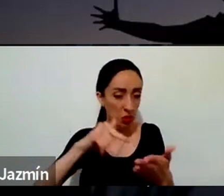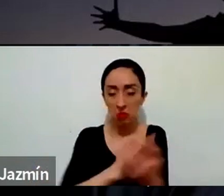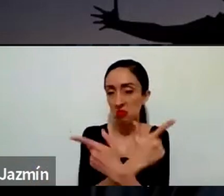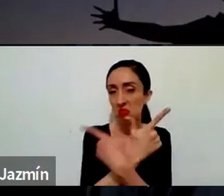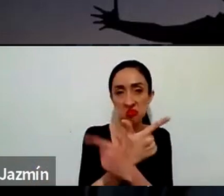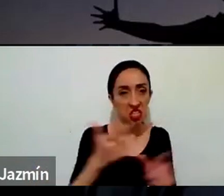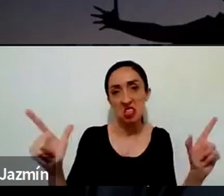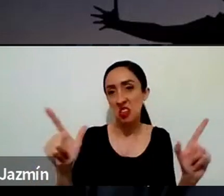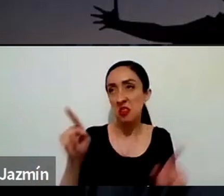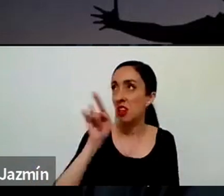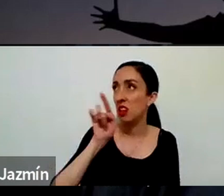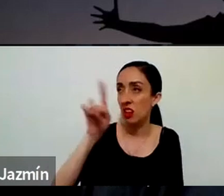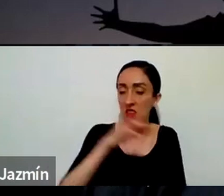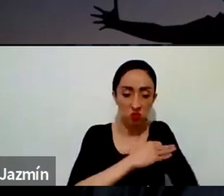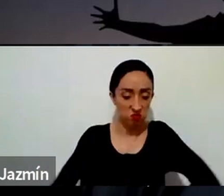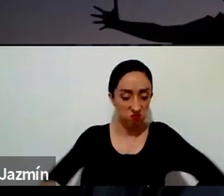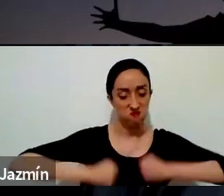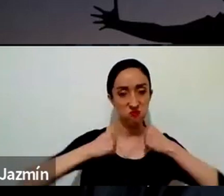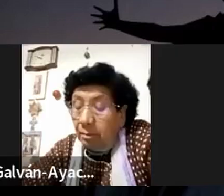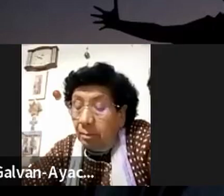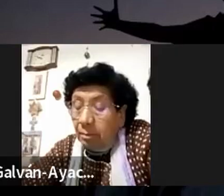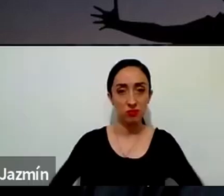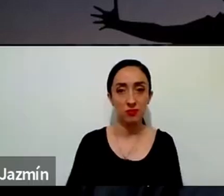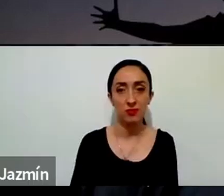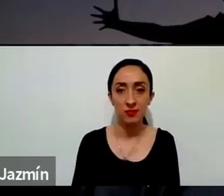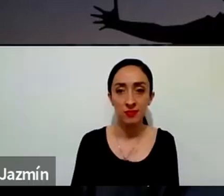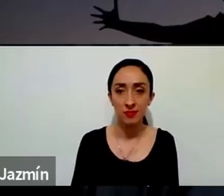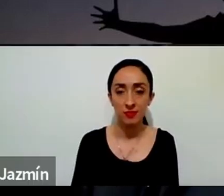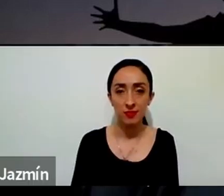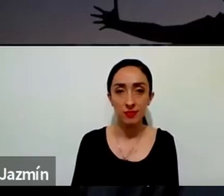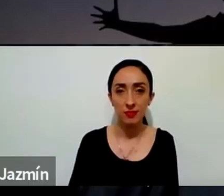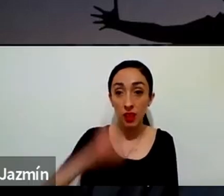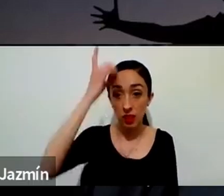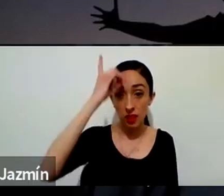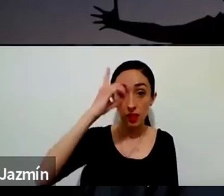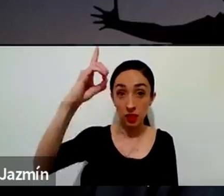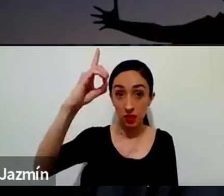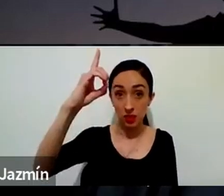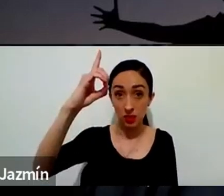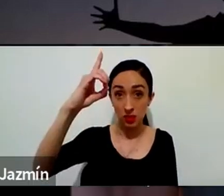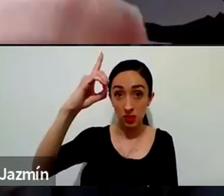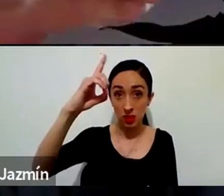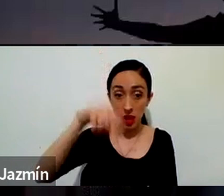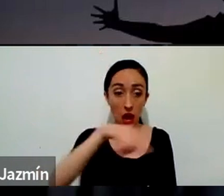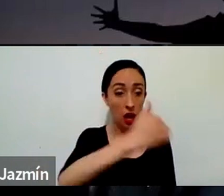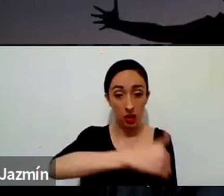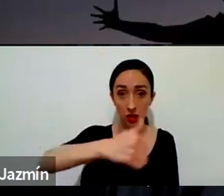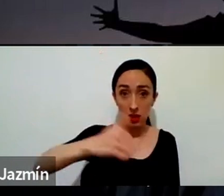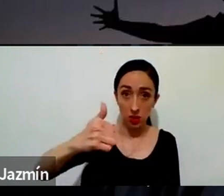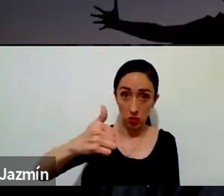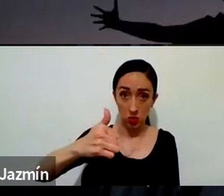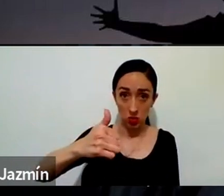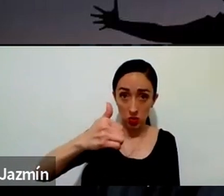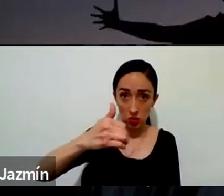Es el Dios que conoce tu contexto y mi contexto, quien quiere sanar nuestro sufrimiento, nuestro